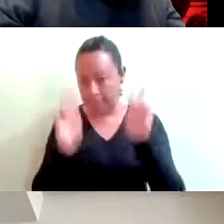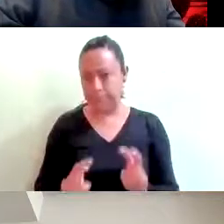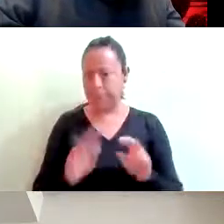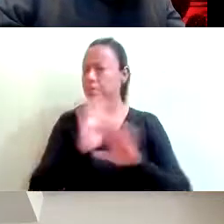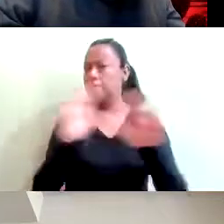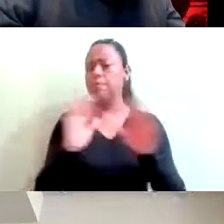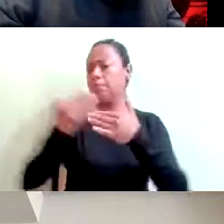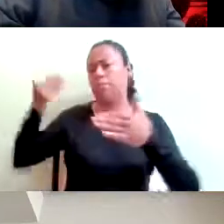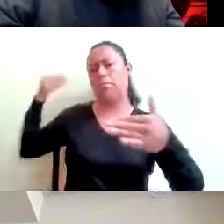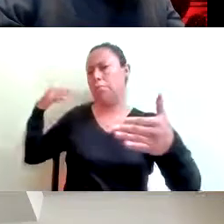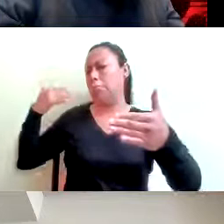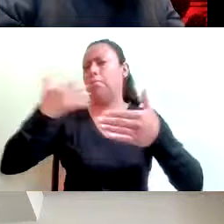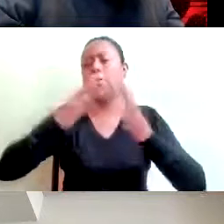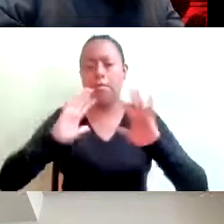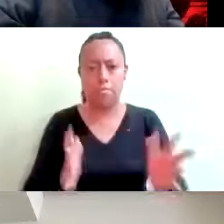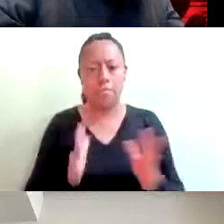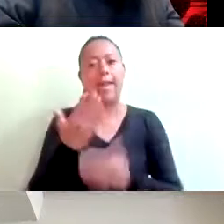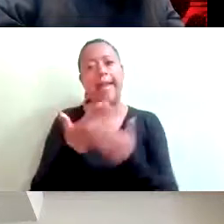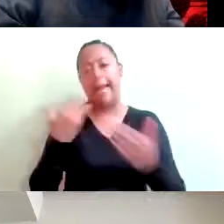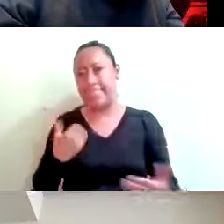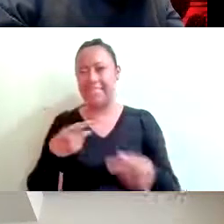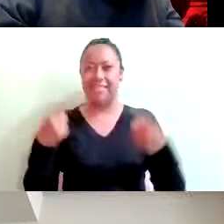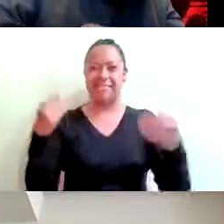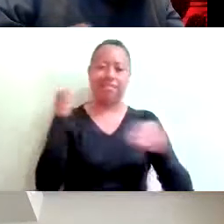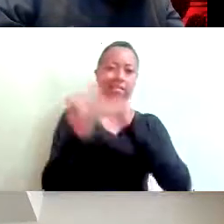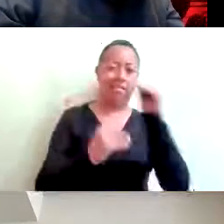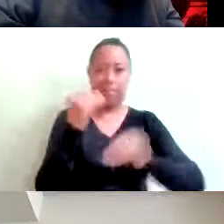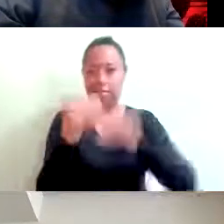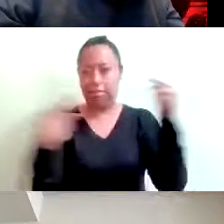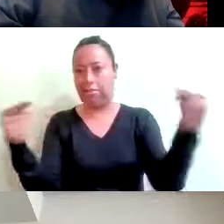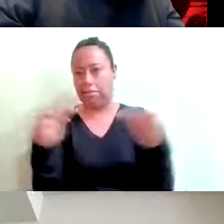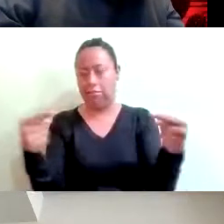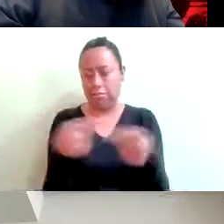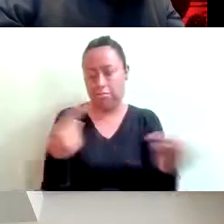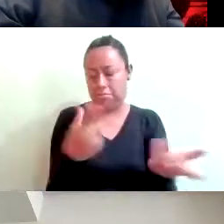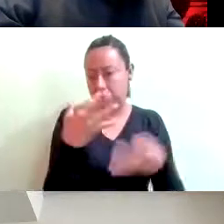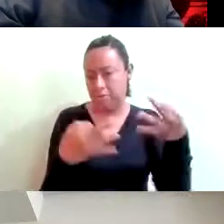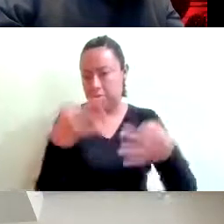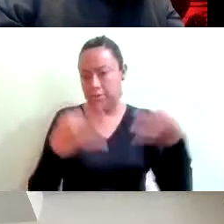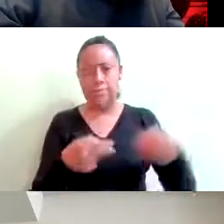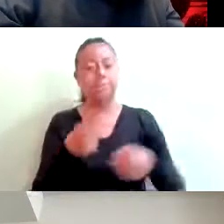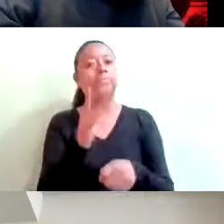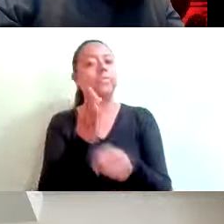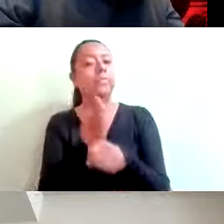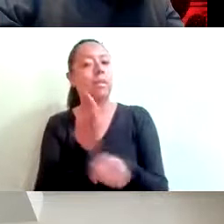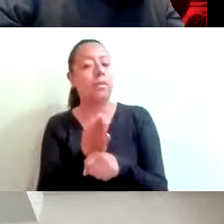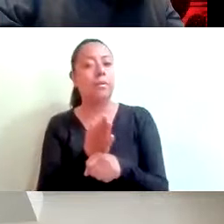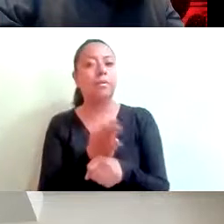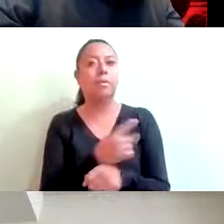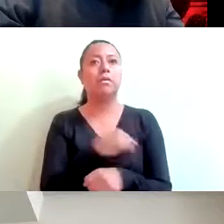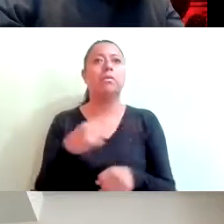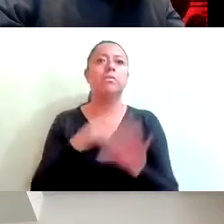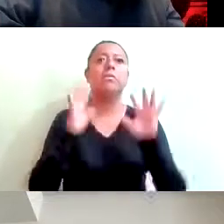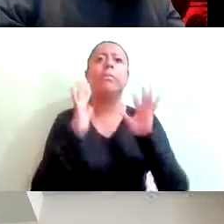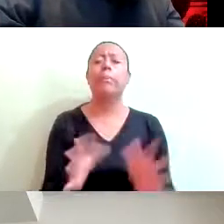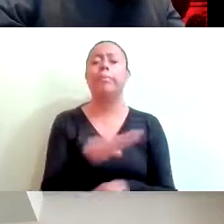de atrás, que hubo una controversia jurisdiccional y que estamos ya en posibilidad de subir y